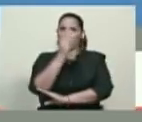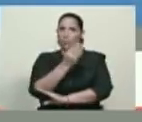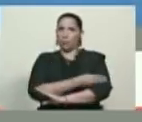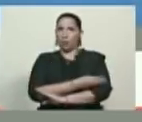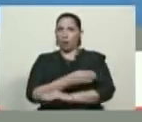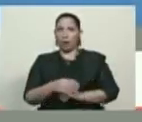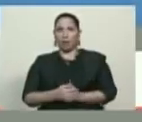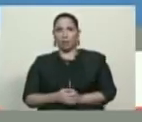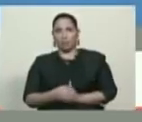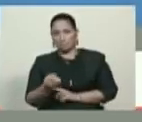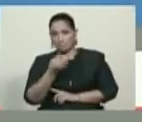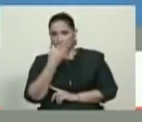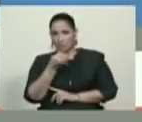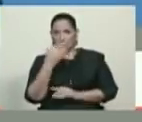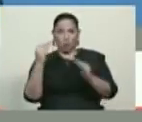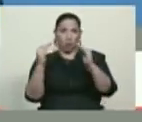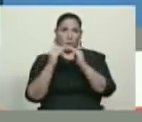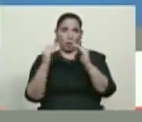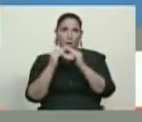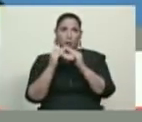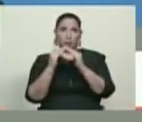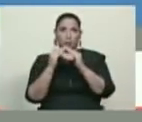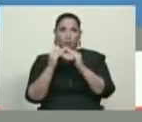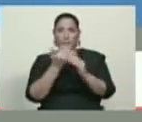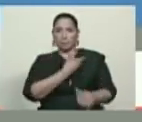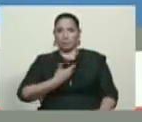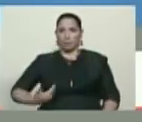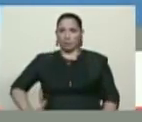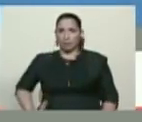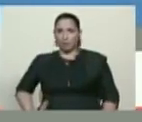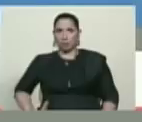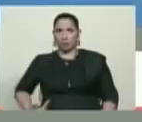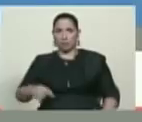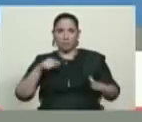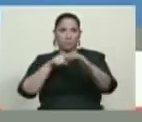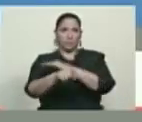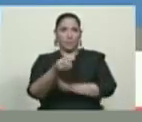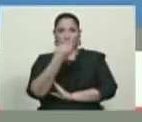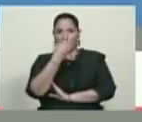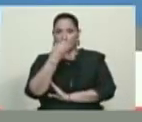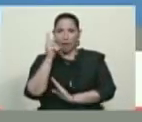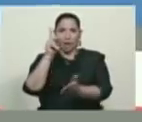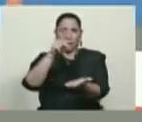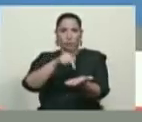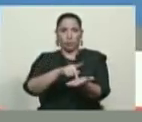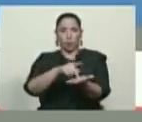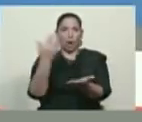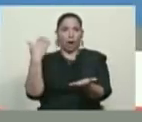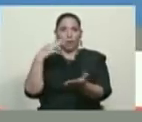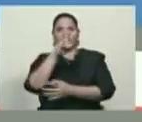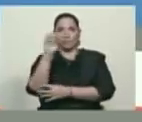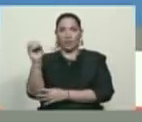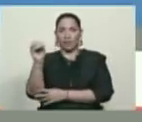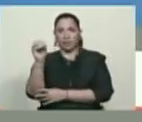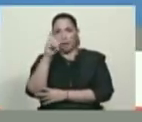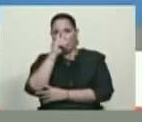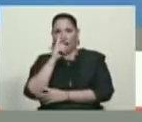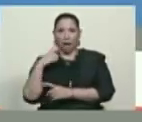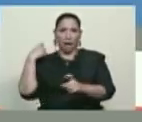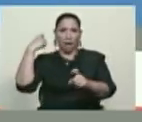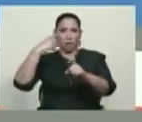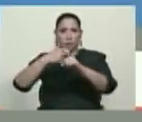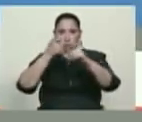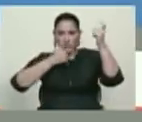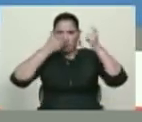Palacio de Miraflores, de la Casa Presidencial de Miraflores, entró hace 20 años el comandante Hugo Chávez con el pueblo.